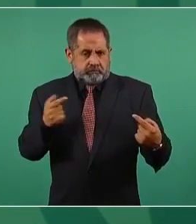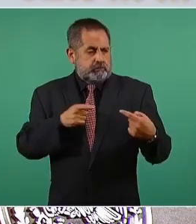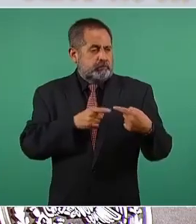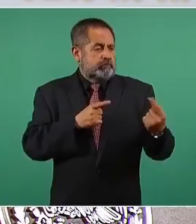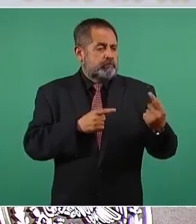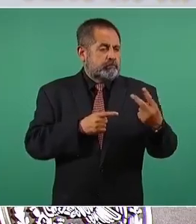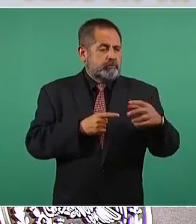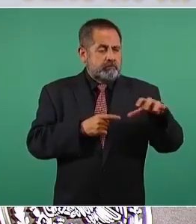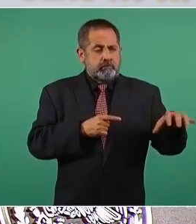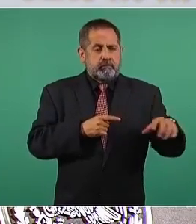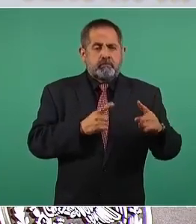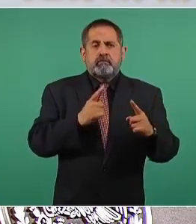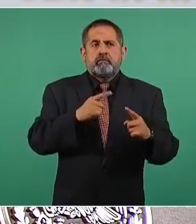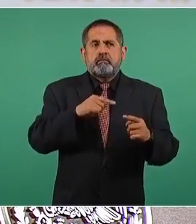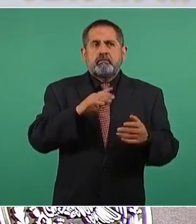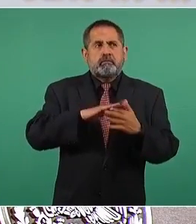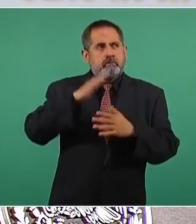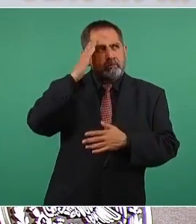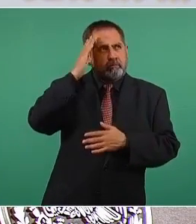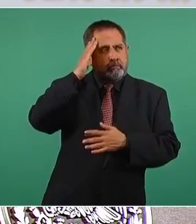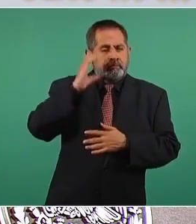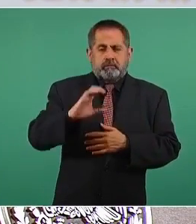uno con cabecera en Chilapa